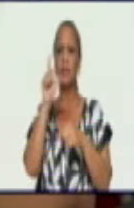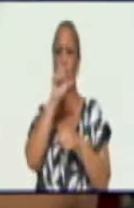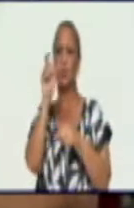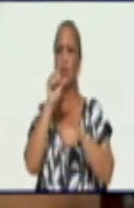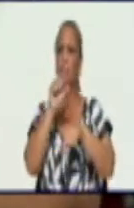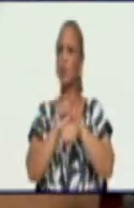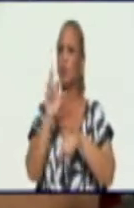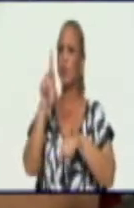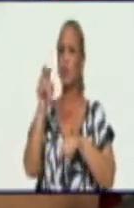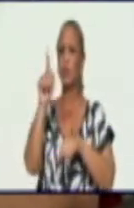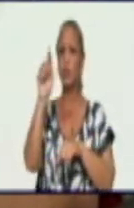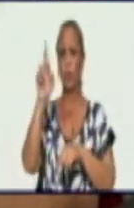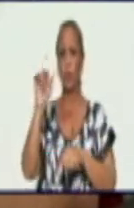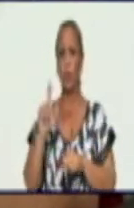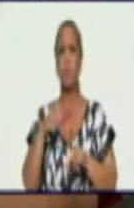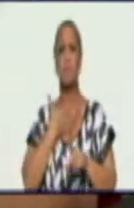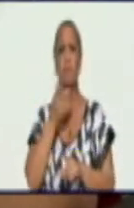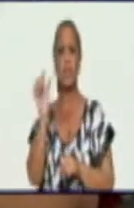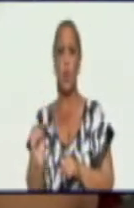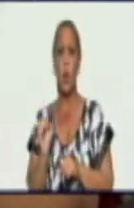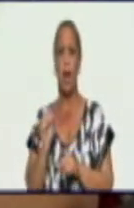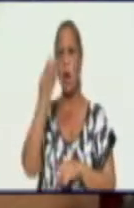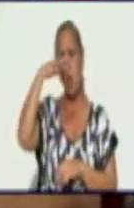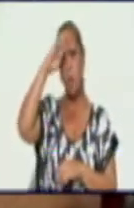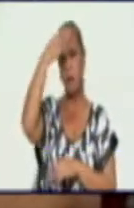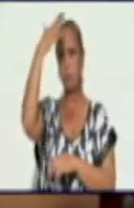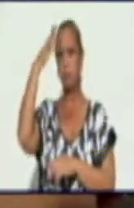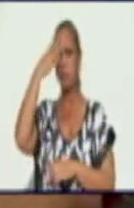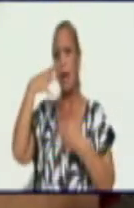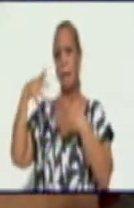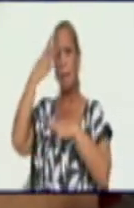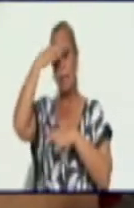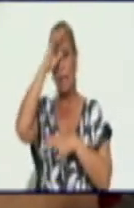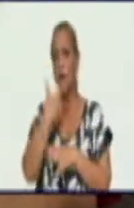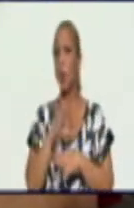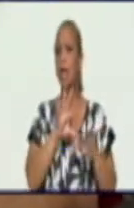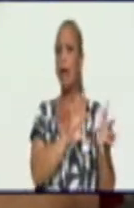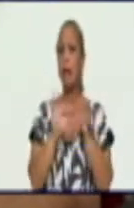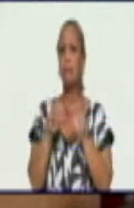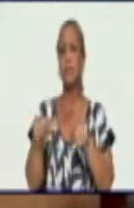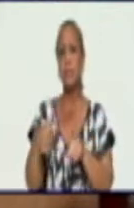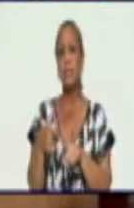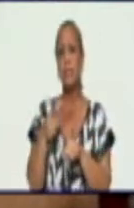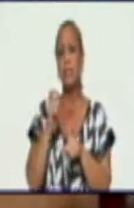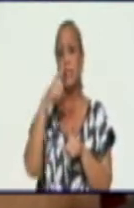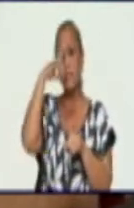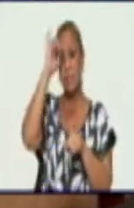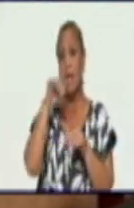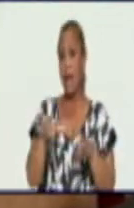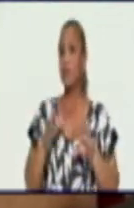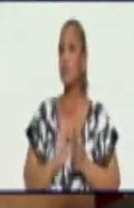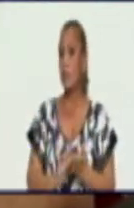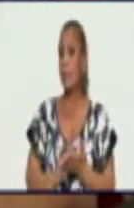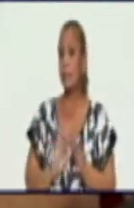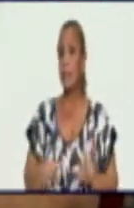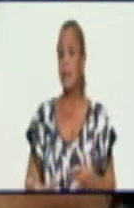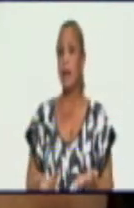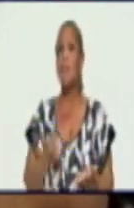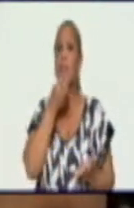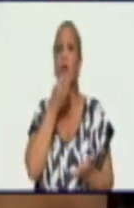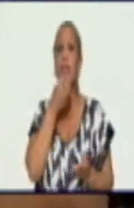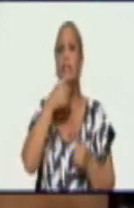personas, sobre todo cubanoamericanos o personas que vienen del exterior, alquilan. Bueno, sí, es una medida nacional, se mantiene, pueden